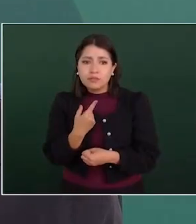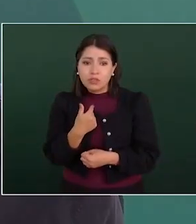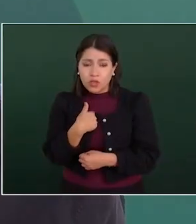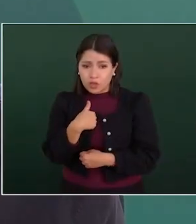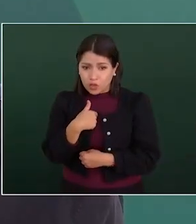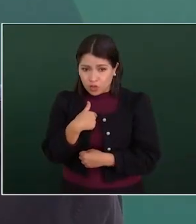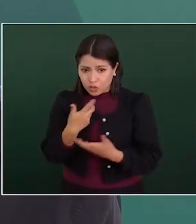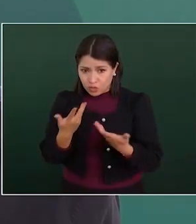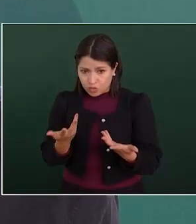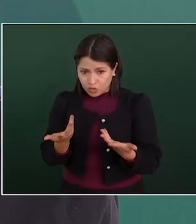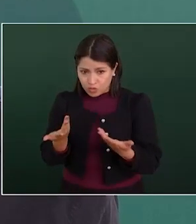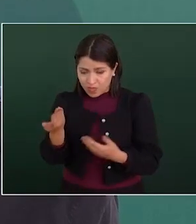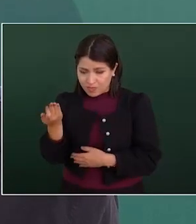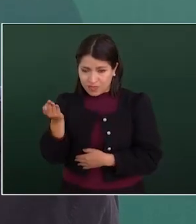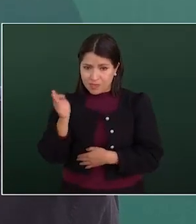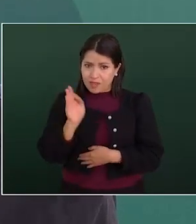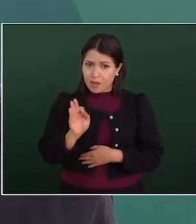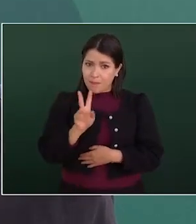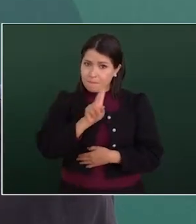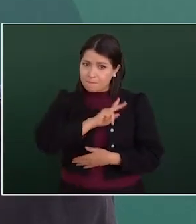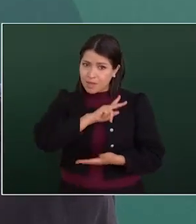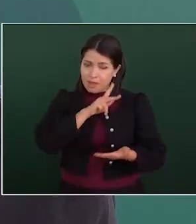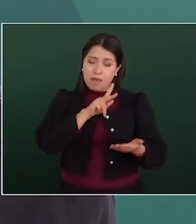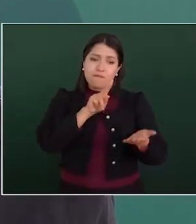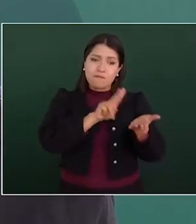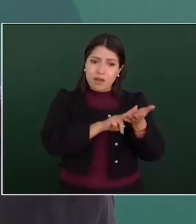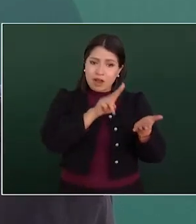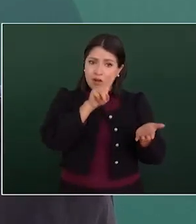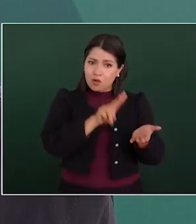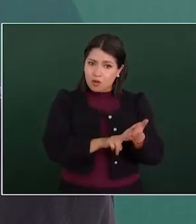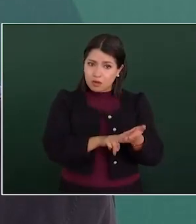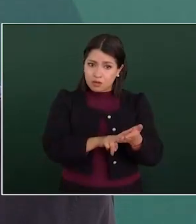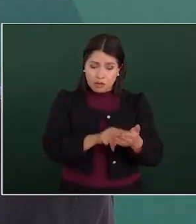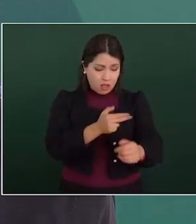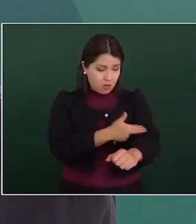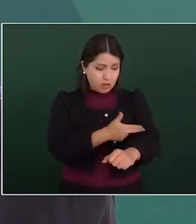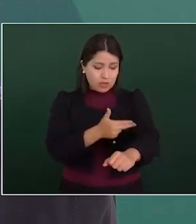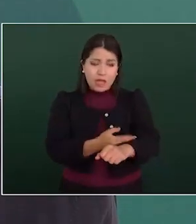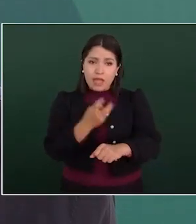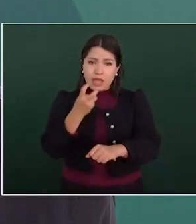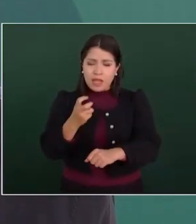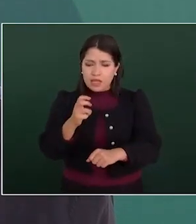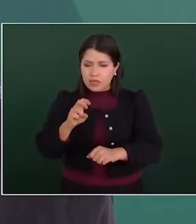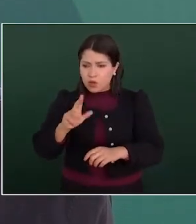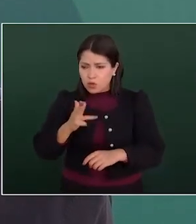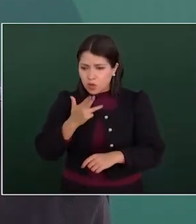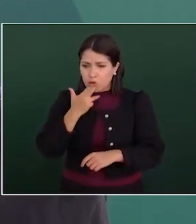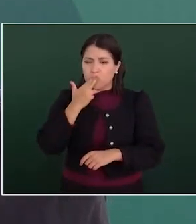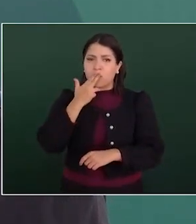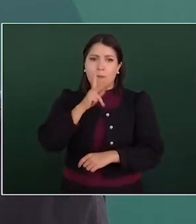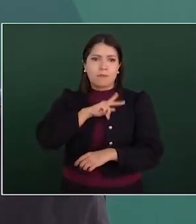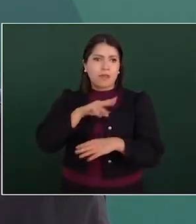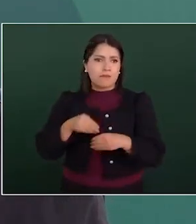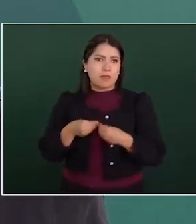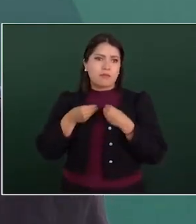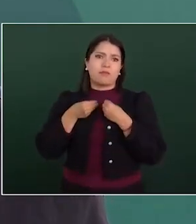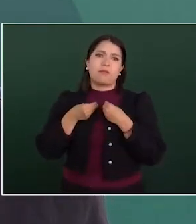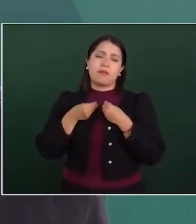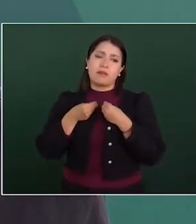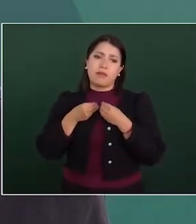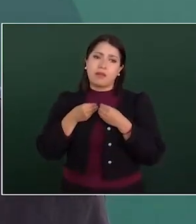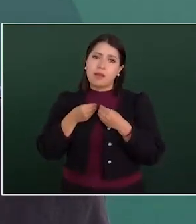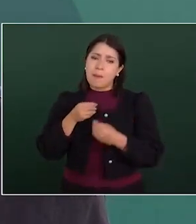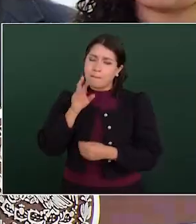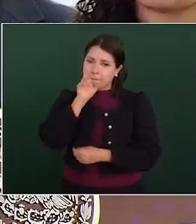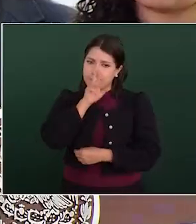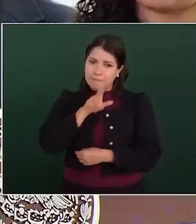traicionaría mis principios y mi honestidad, que es lo que estimo más importante en mi vida. Prefiero